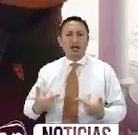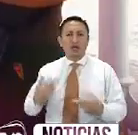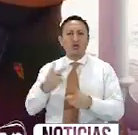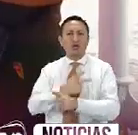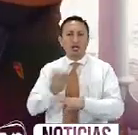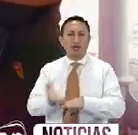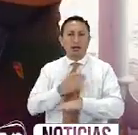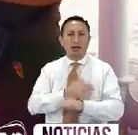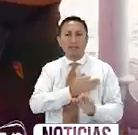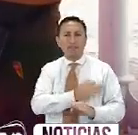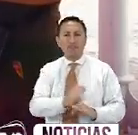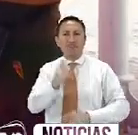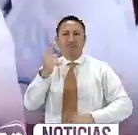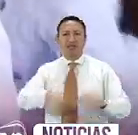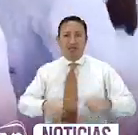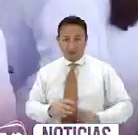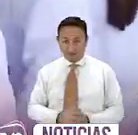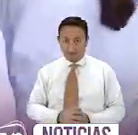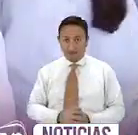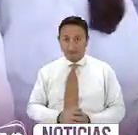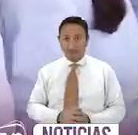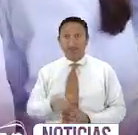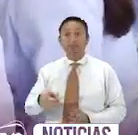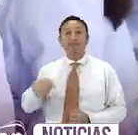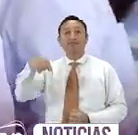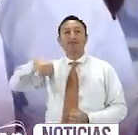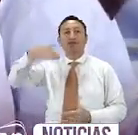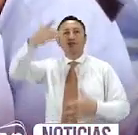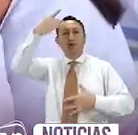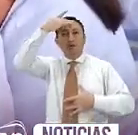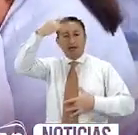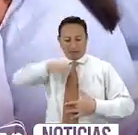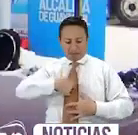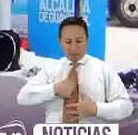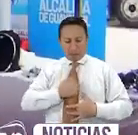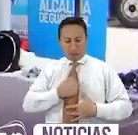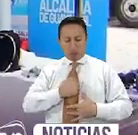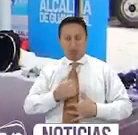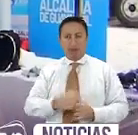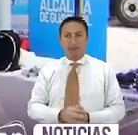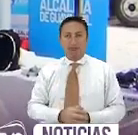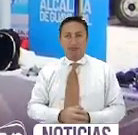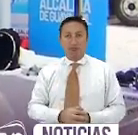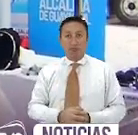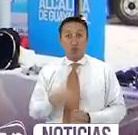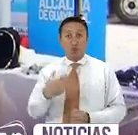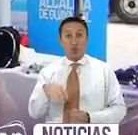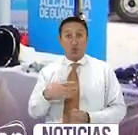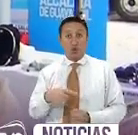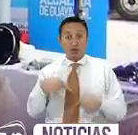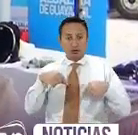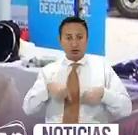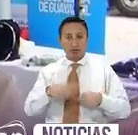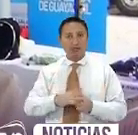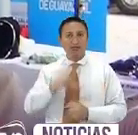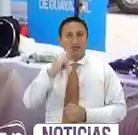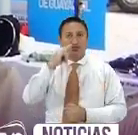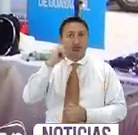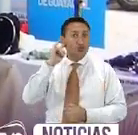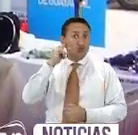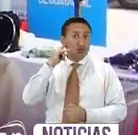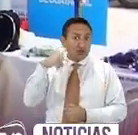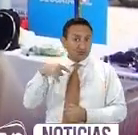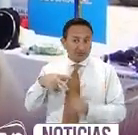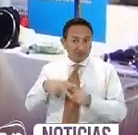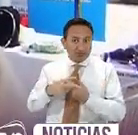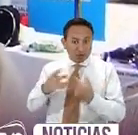y tratamientos. A base de esto también a las enfermedades cardiovasculares. Me parece increíble para que desde pequeñitas nosotros nos